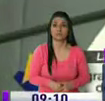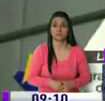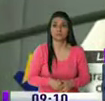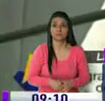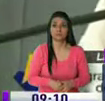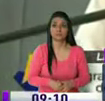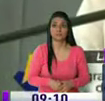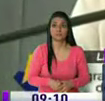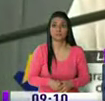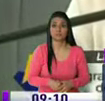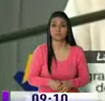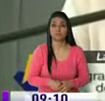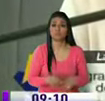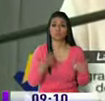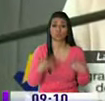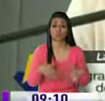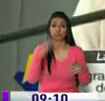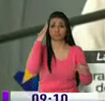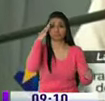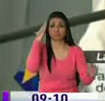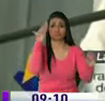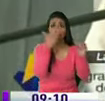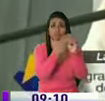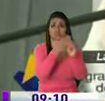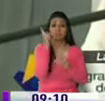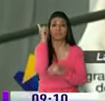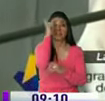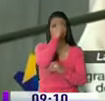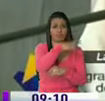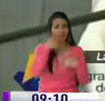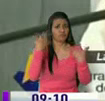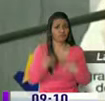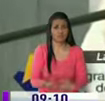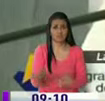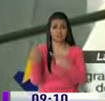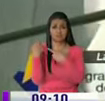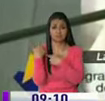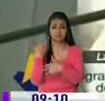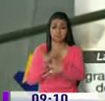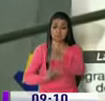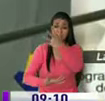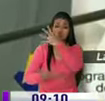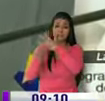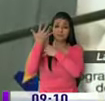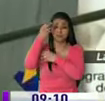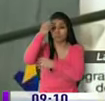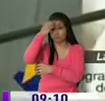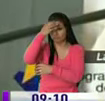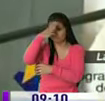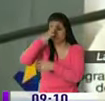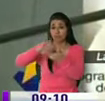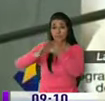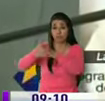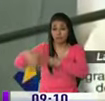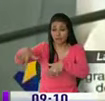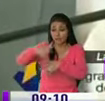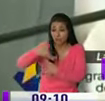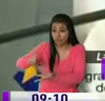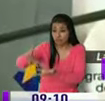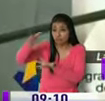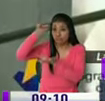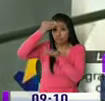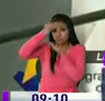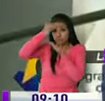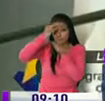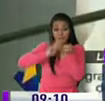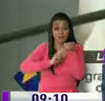plantea un verdadero reto. Tomar las sabidurías ancestrales y los conocimientos adquiridos por los pueblos para usar los